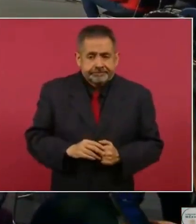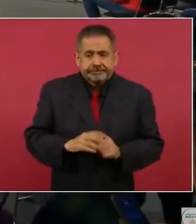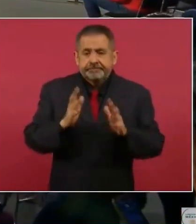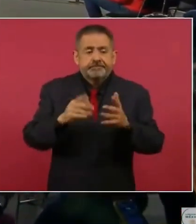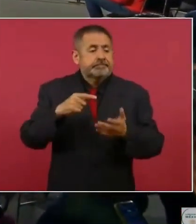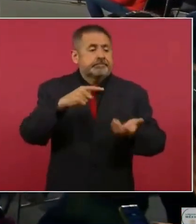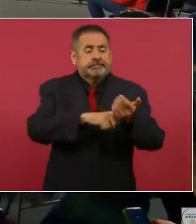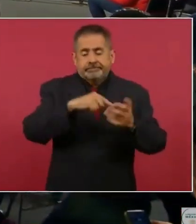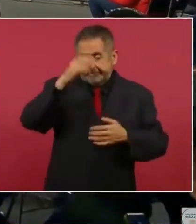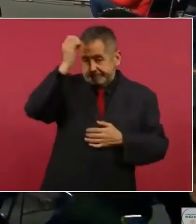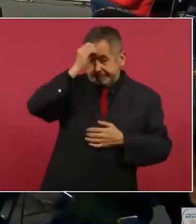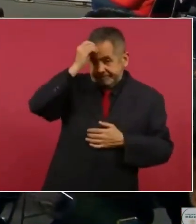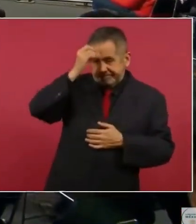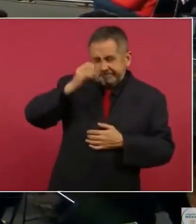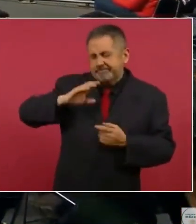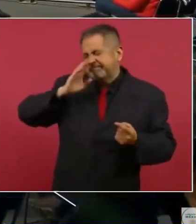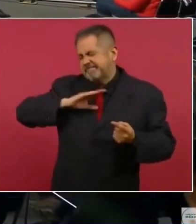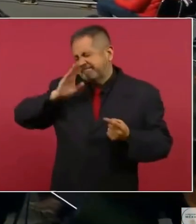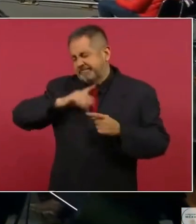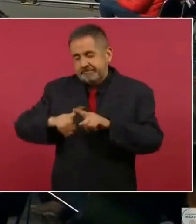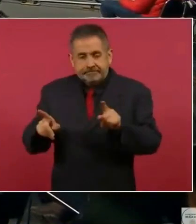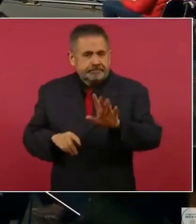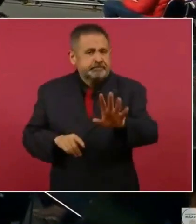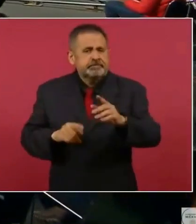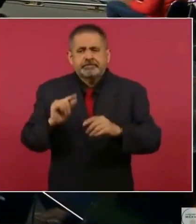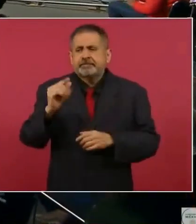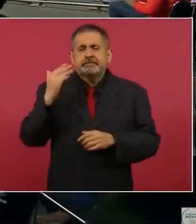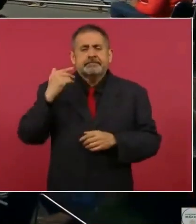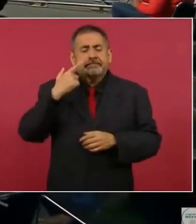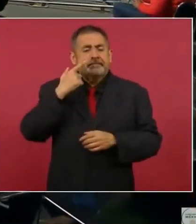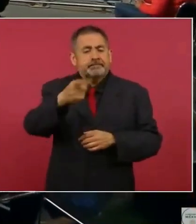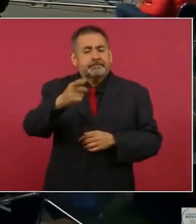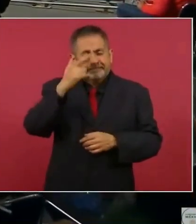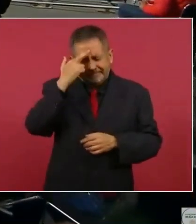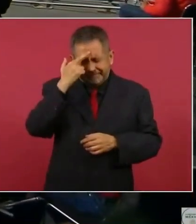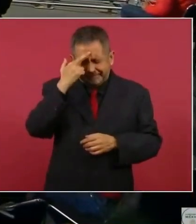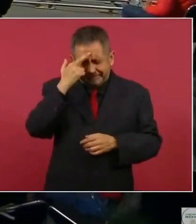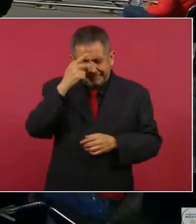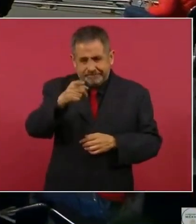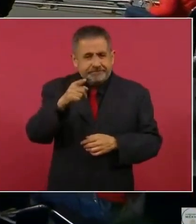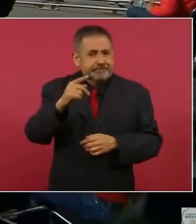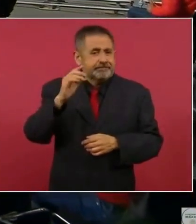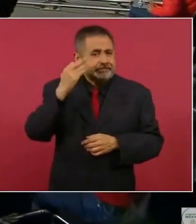opina mal. Una vez, hace poco, creo que con Zedillo,